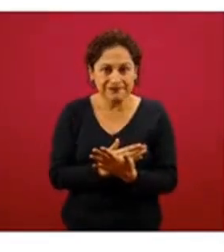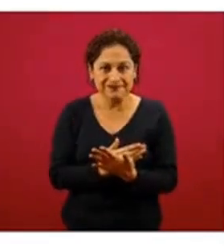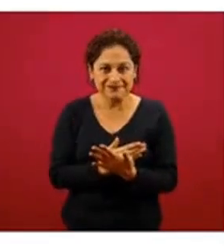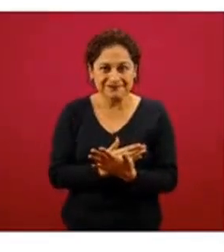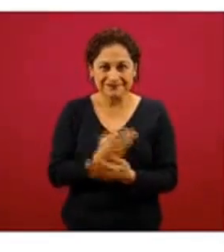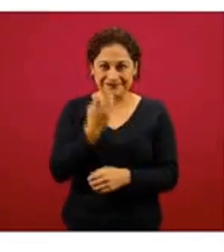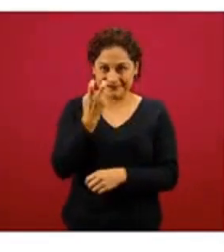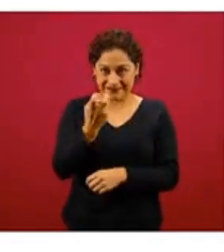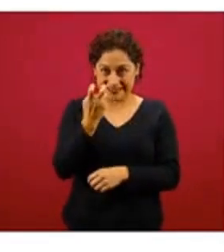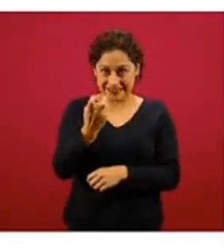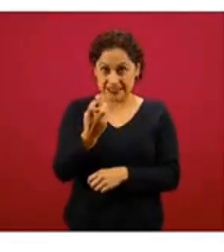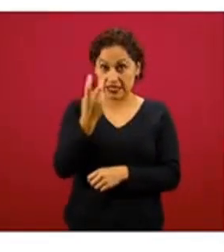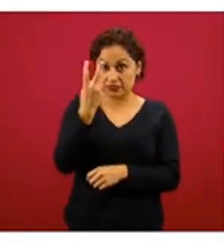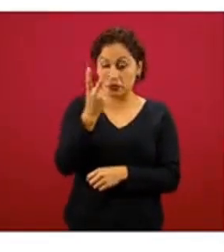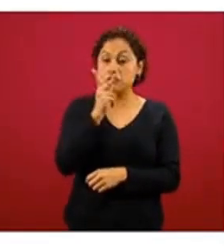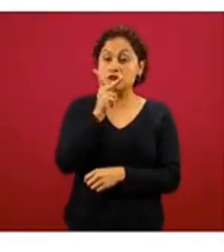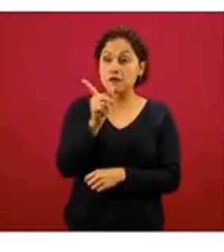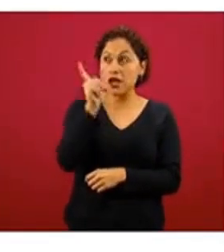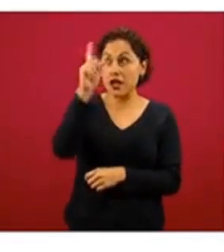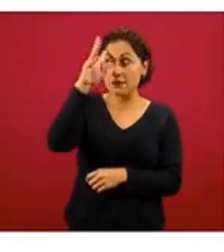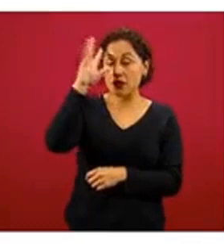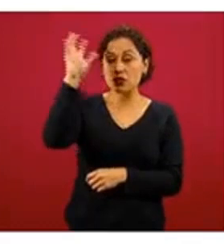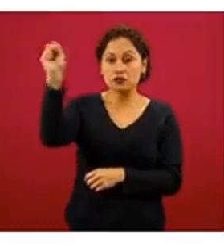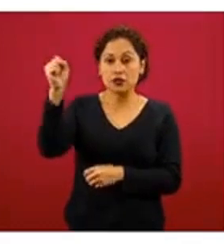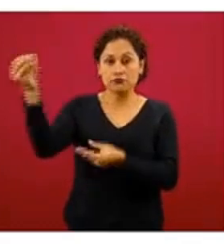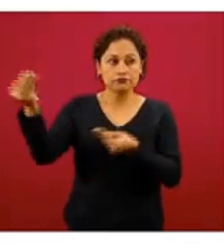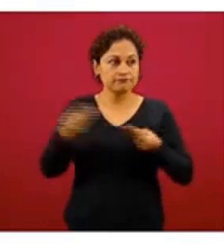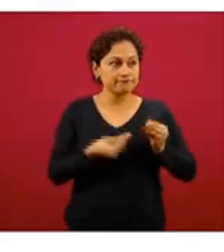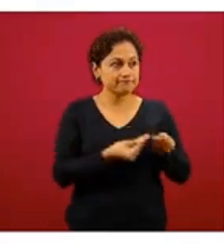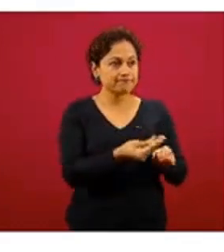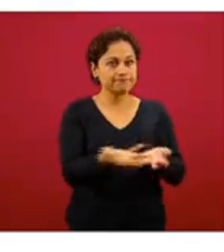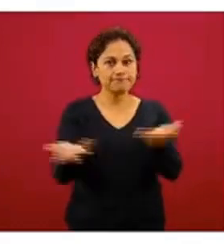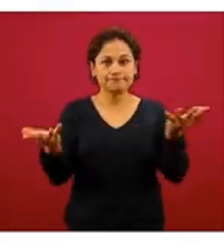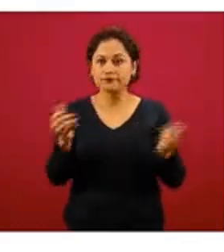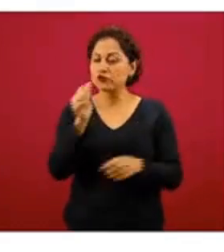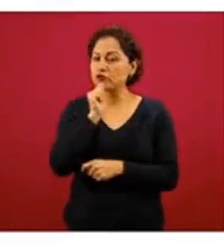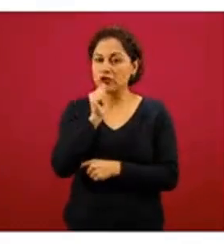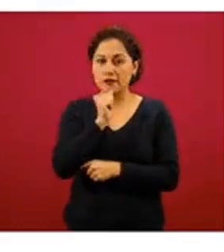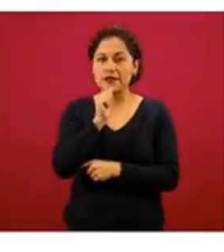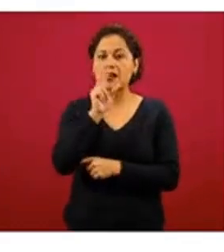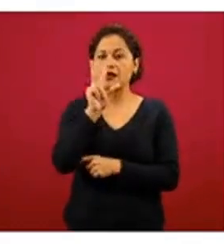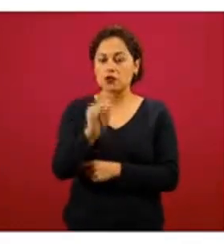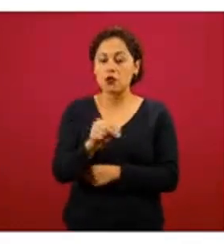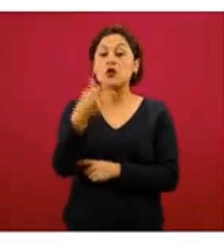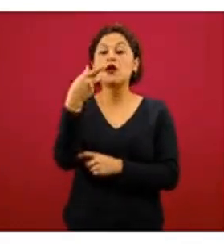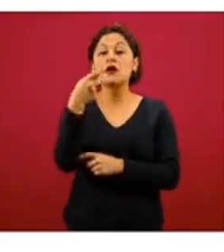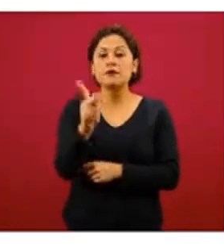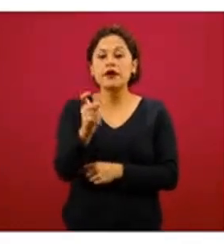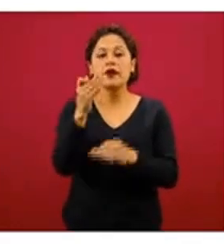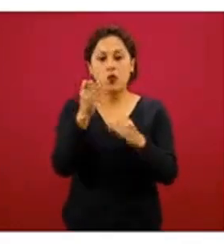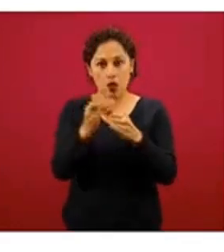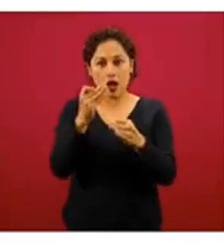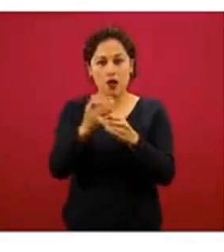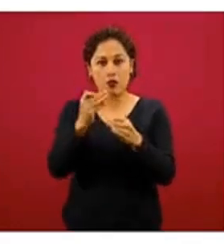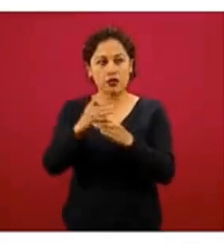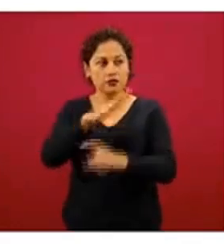elementos de definición, sí estamos inmersos en mucho por la situación de un